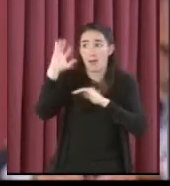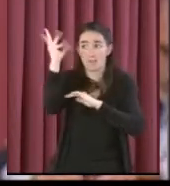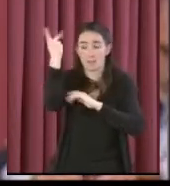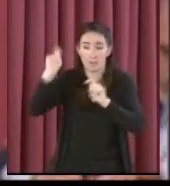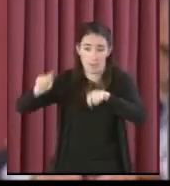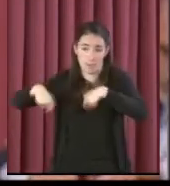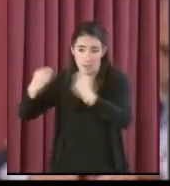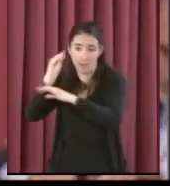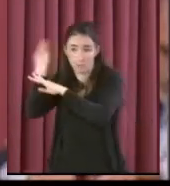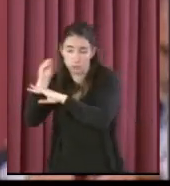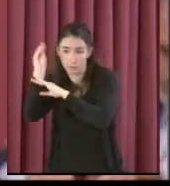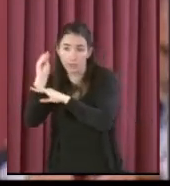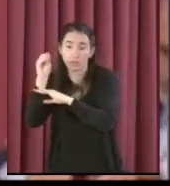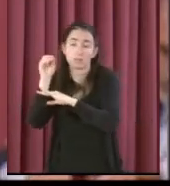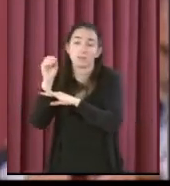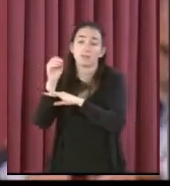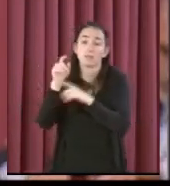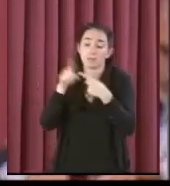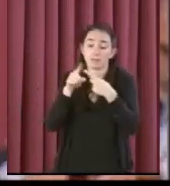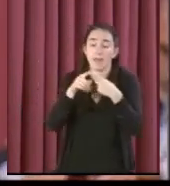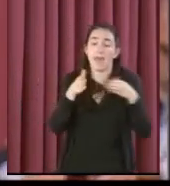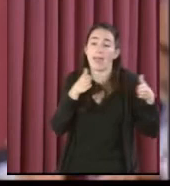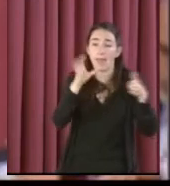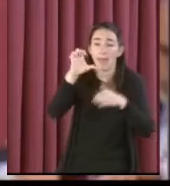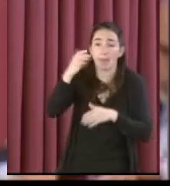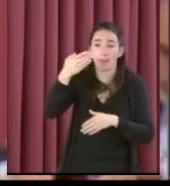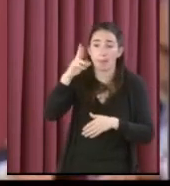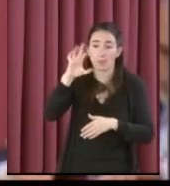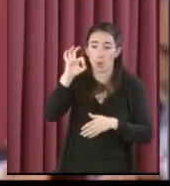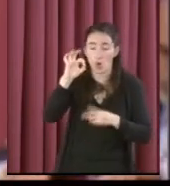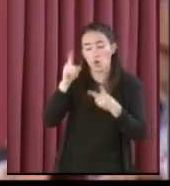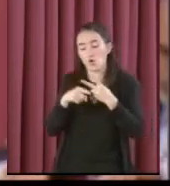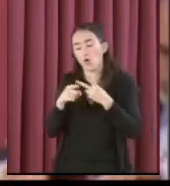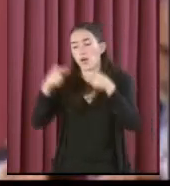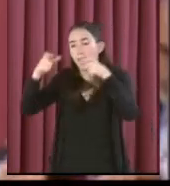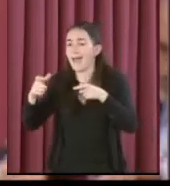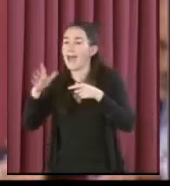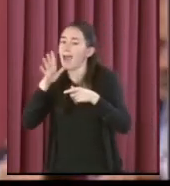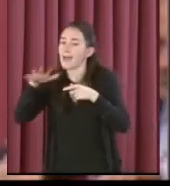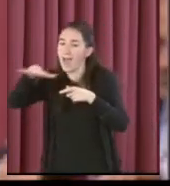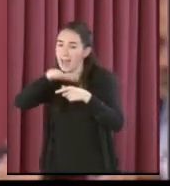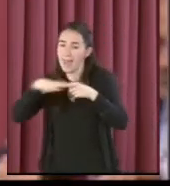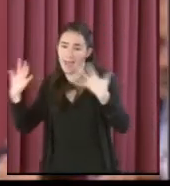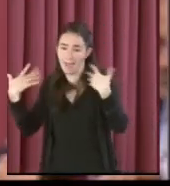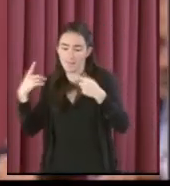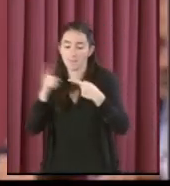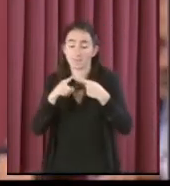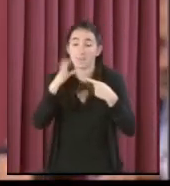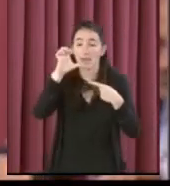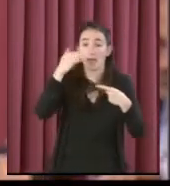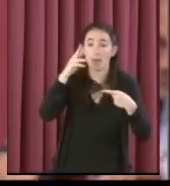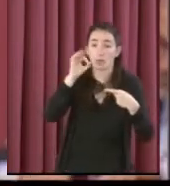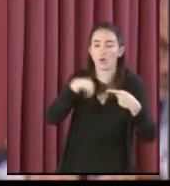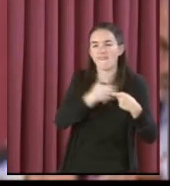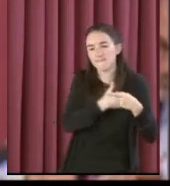ambiental. Les hablo del corredor ecológico del Ebro y del camino hacia la Grajera. El primero supone la adecuación de un sendero de